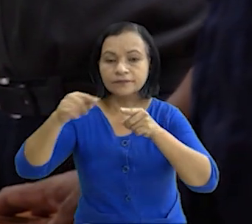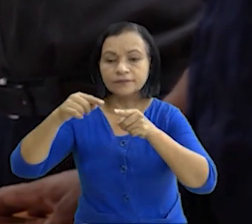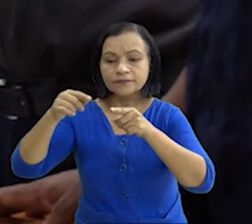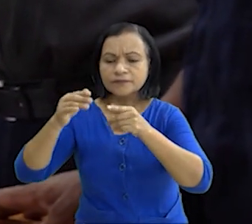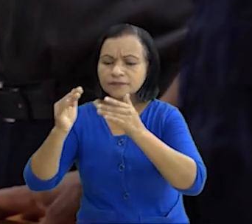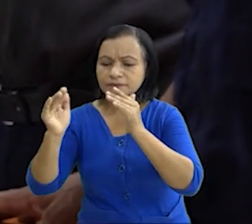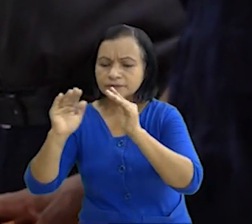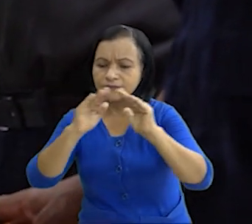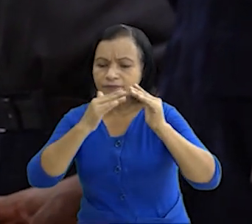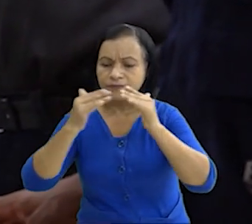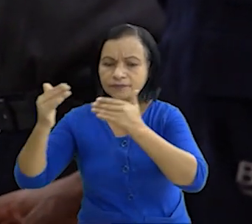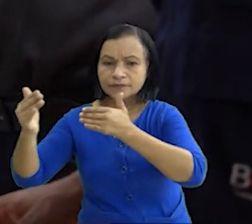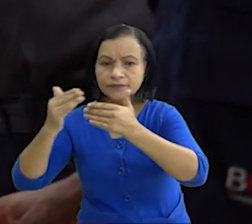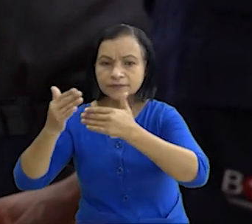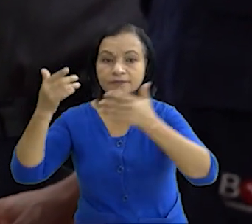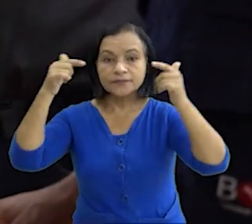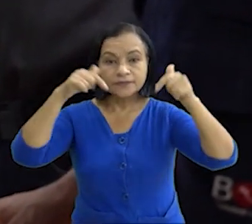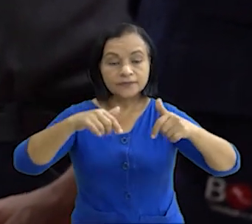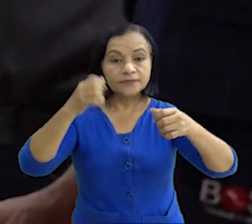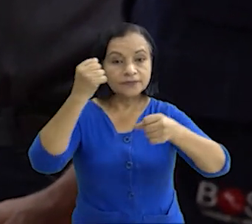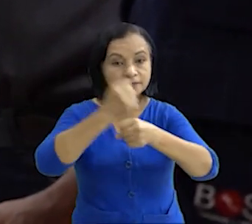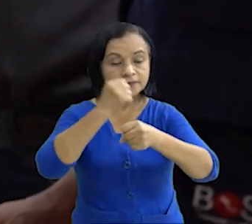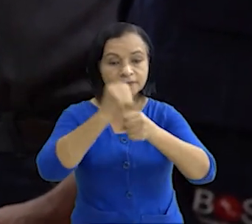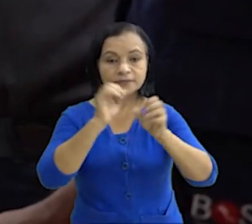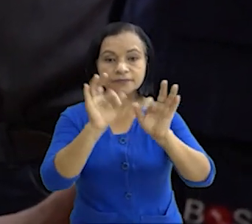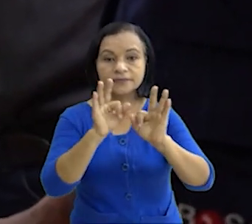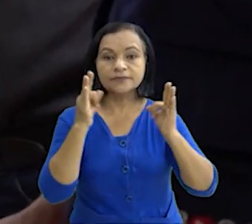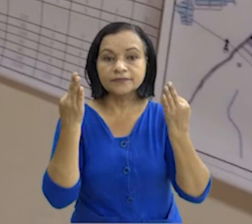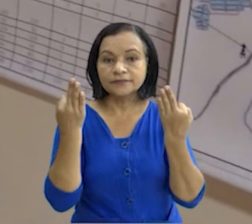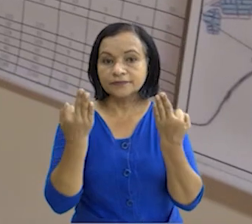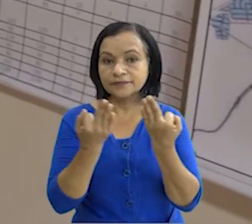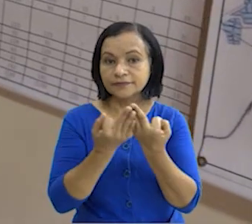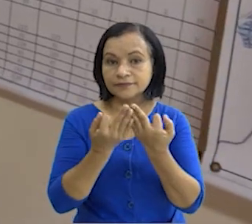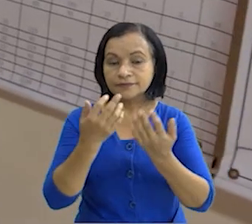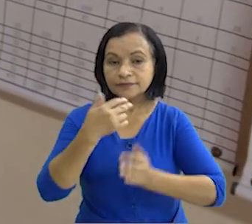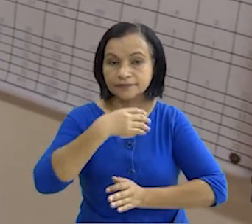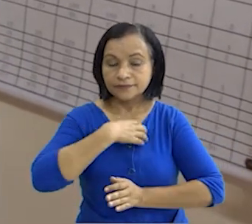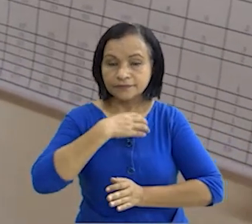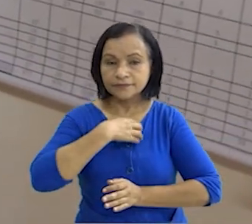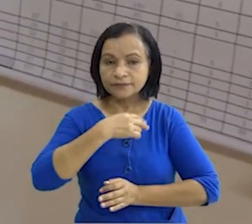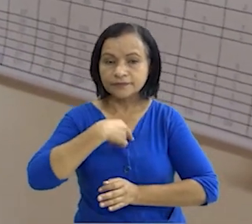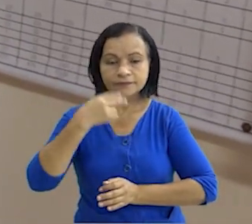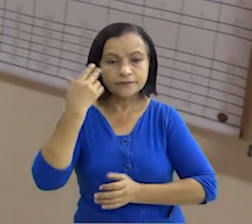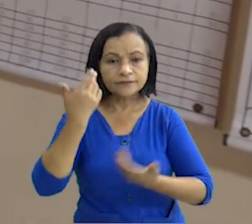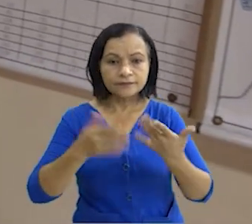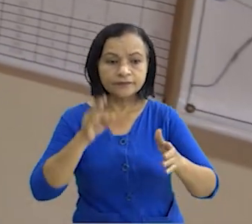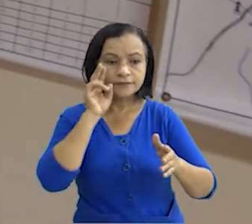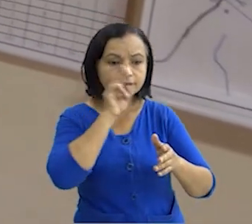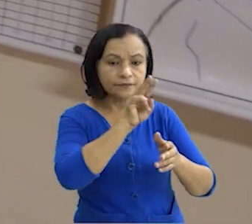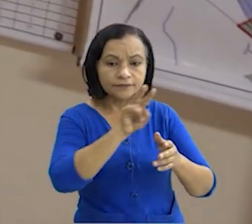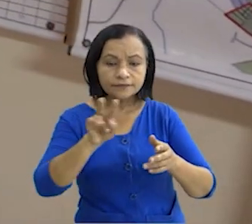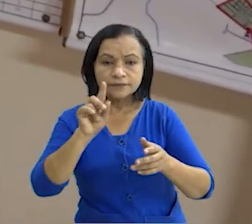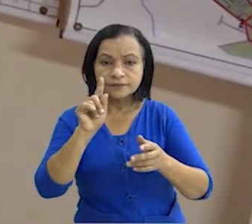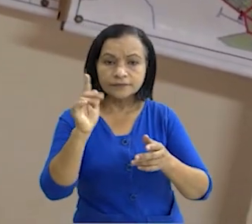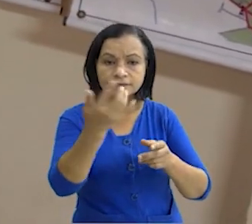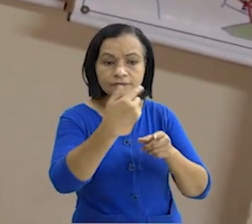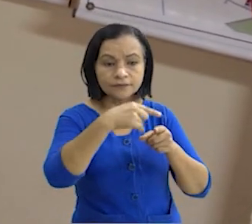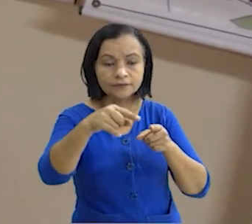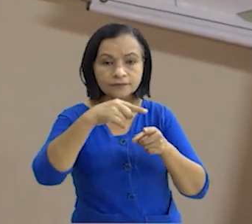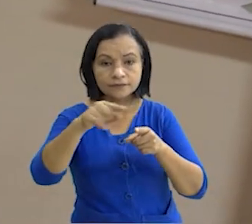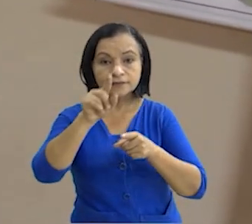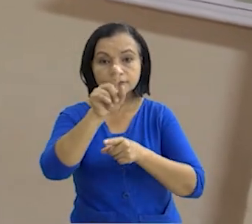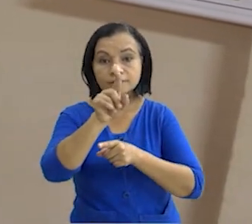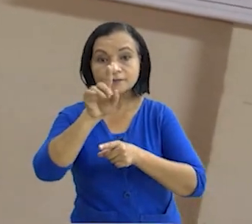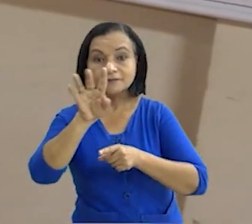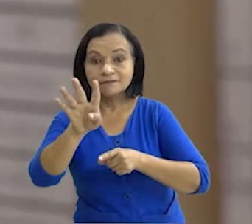que estamos trabajando también para la organización familiar. Nosotros tenemos ya localizado a nivel de todo el municipio